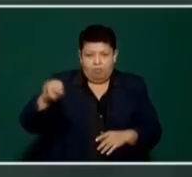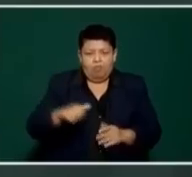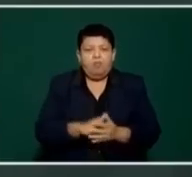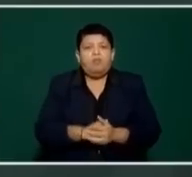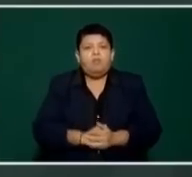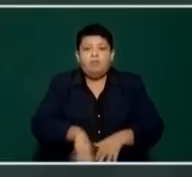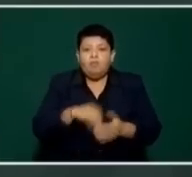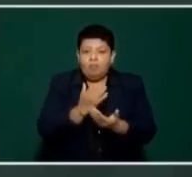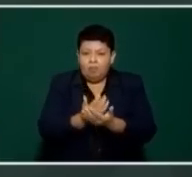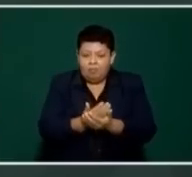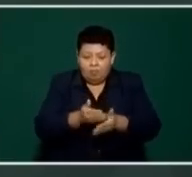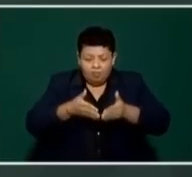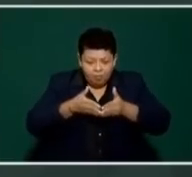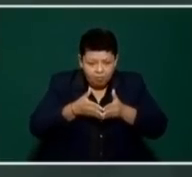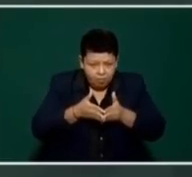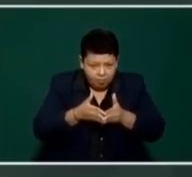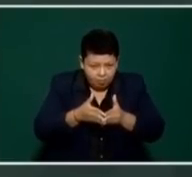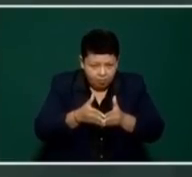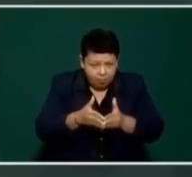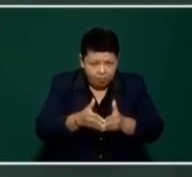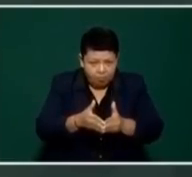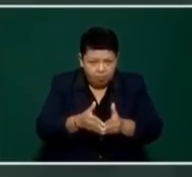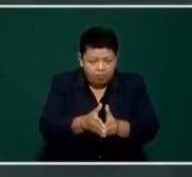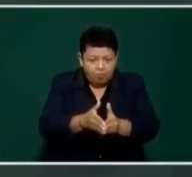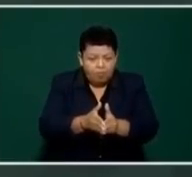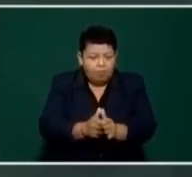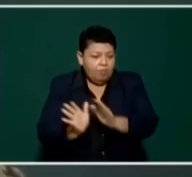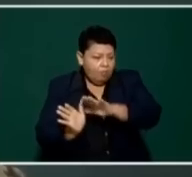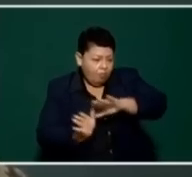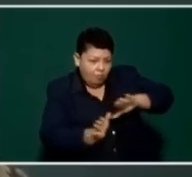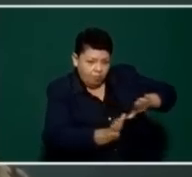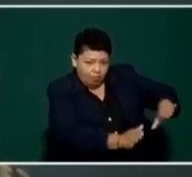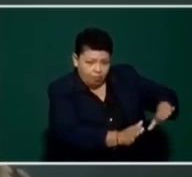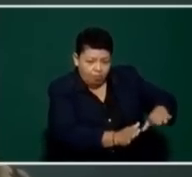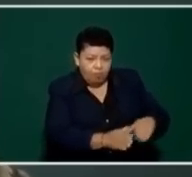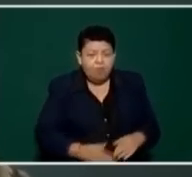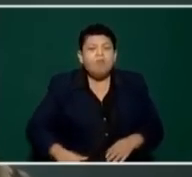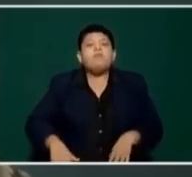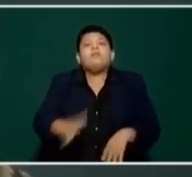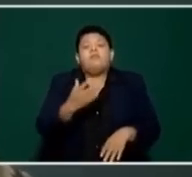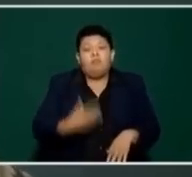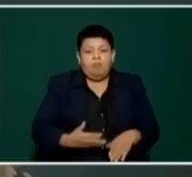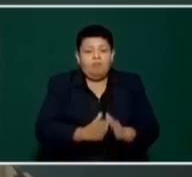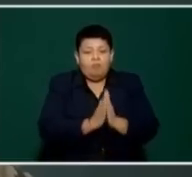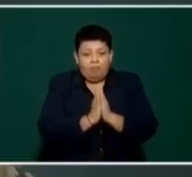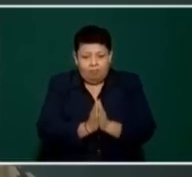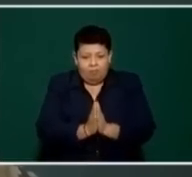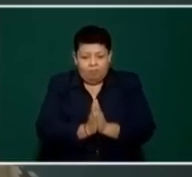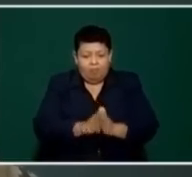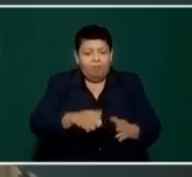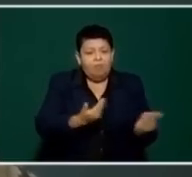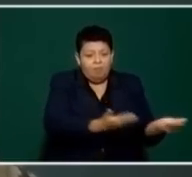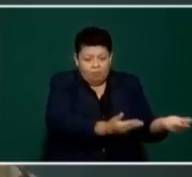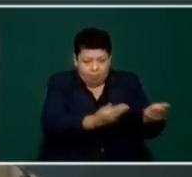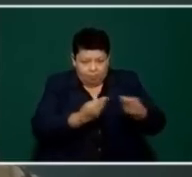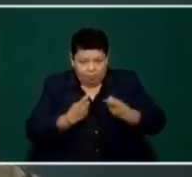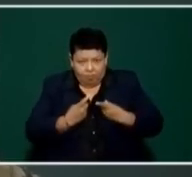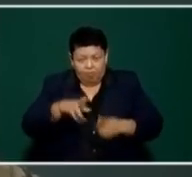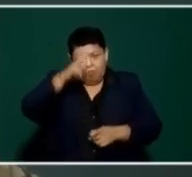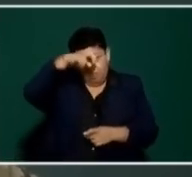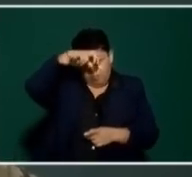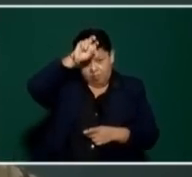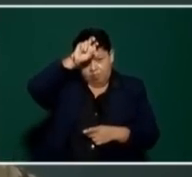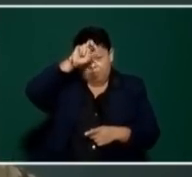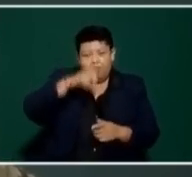para eso, que estaba abandonado. Ya estamos haciendo los trámites para que pase a Marina, nos los vamos a